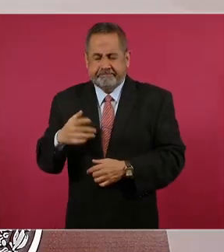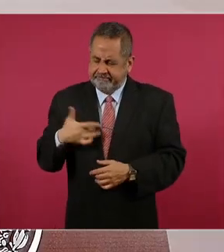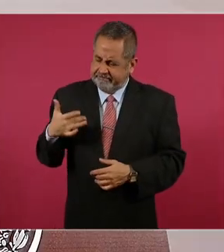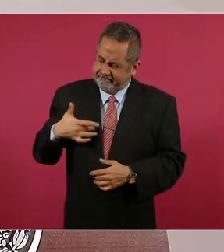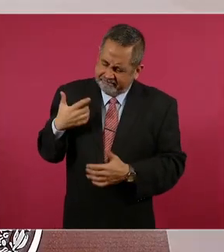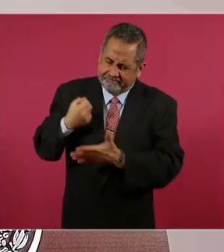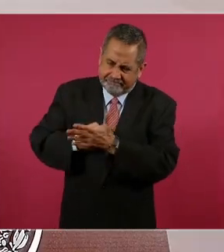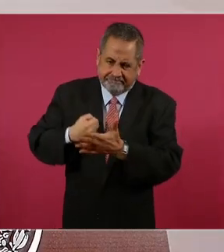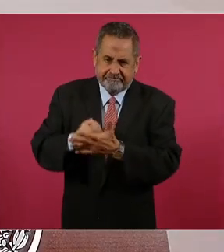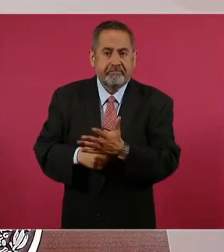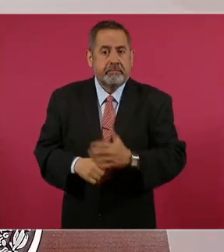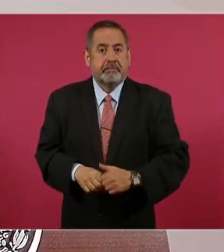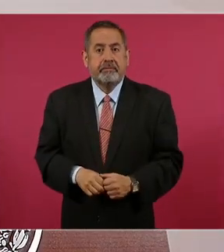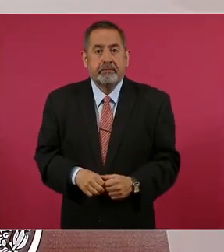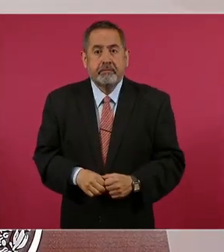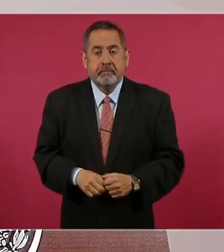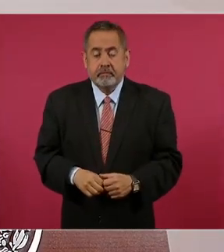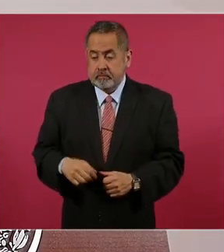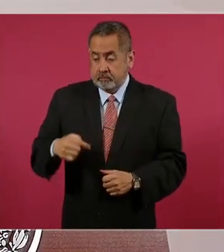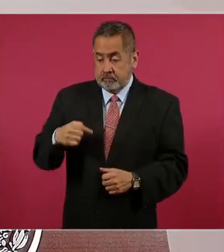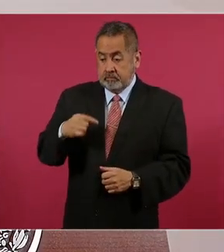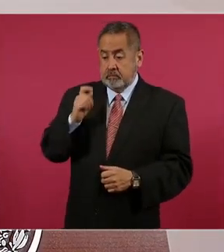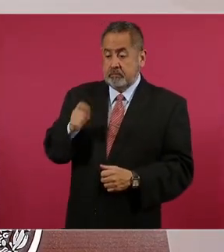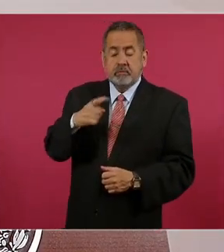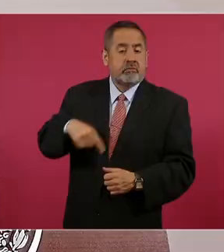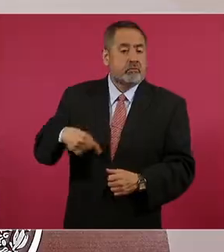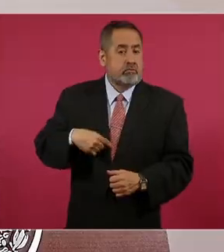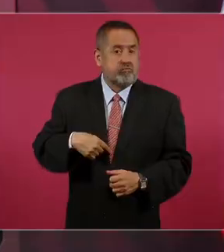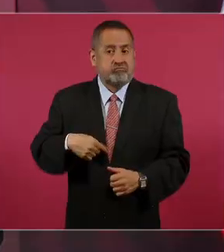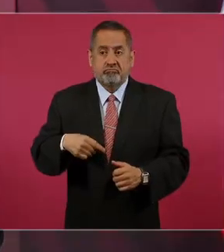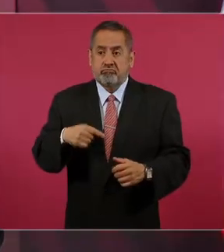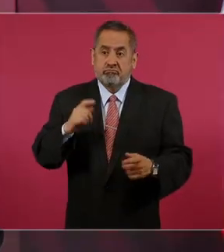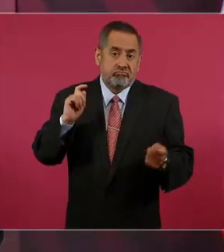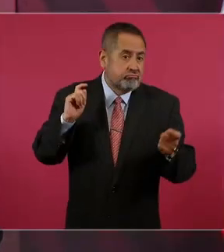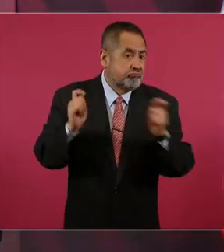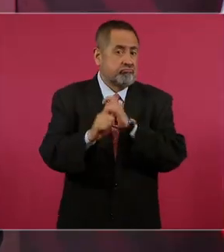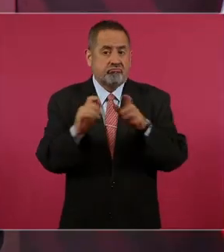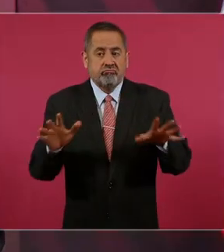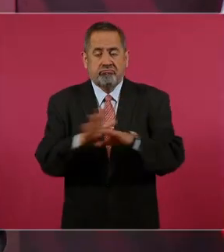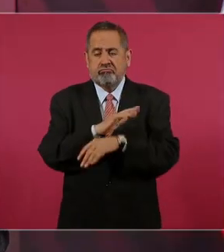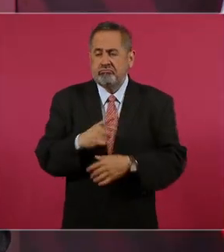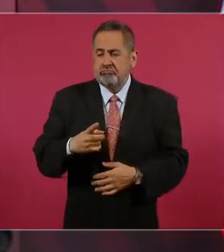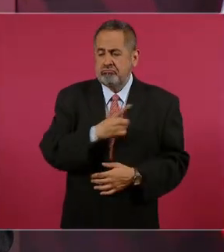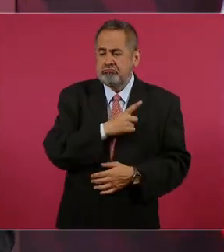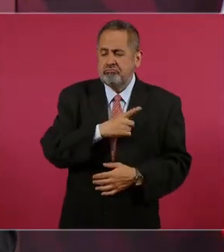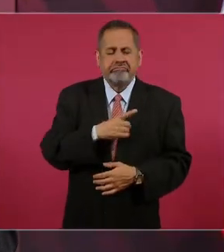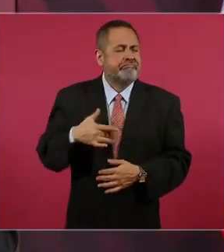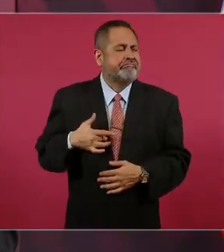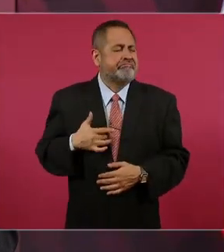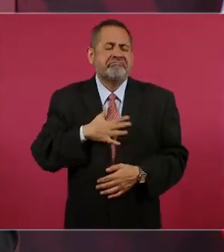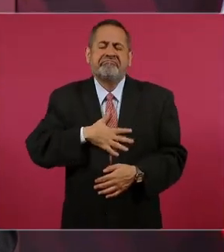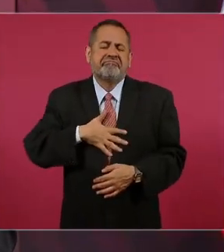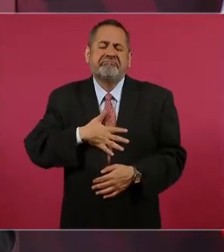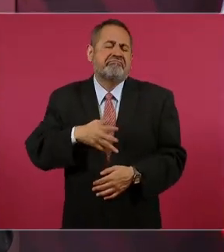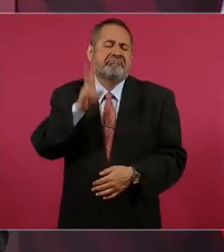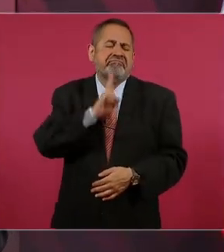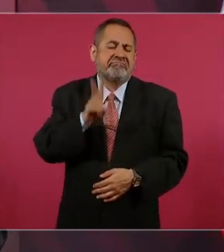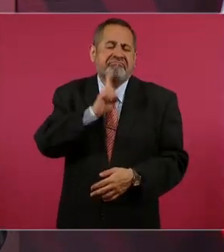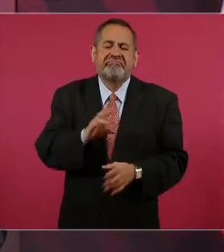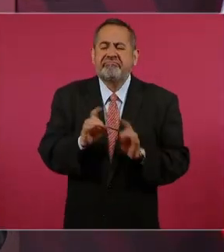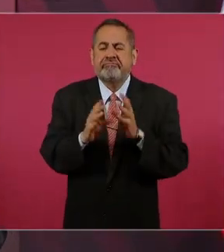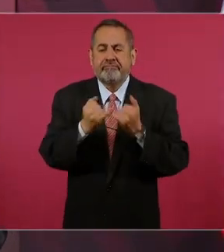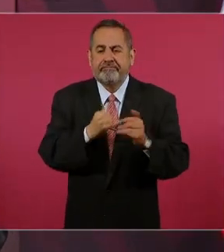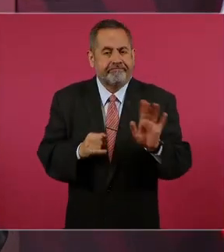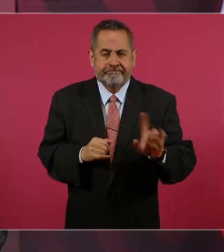Nadie podría hacer algo verdaderamente trascendente por puro pragmatismo sin